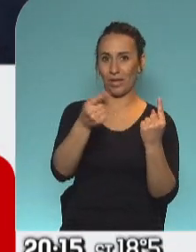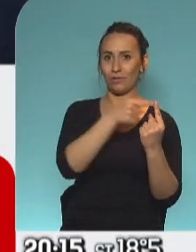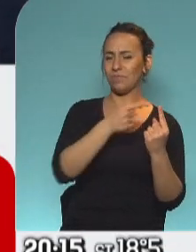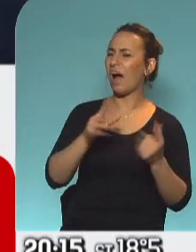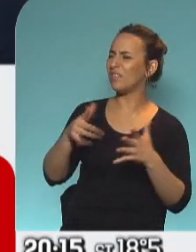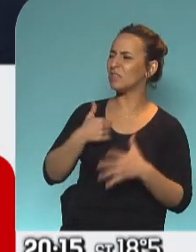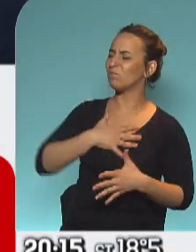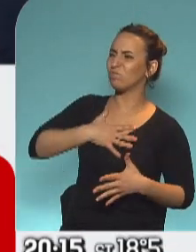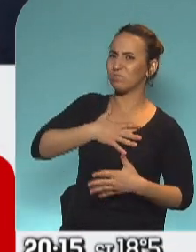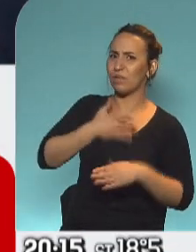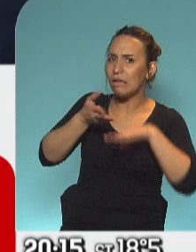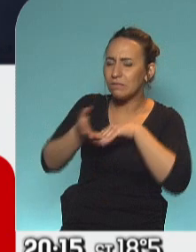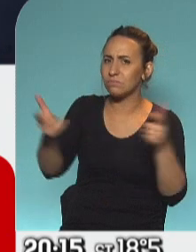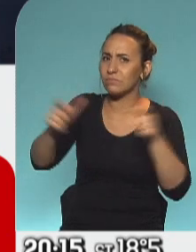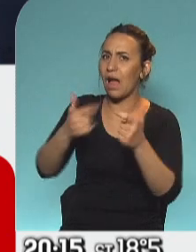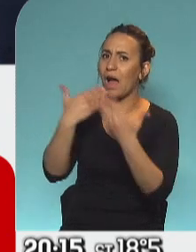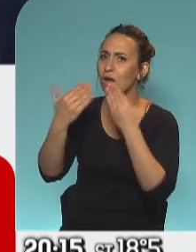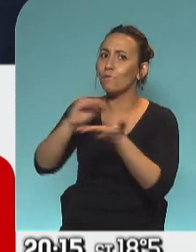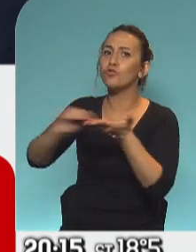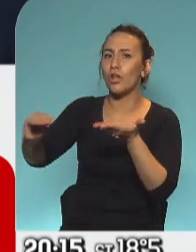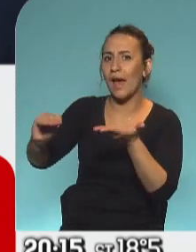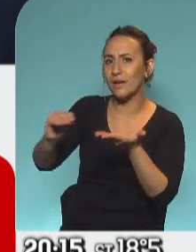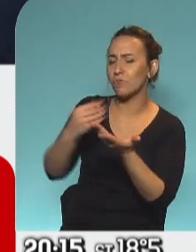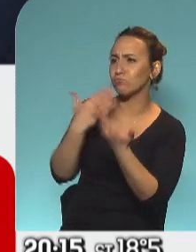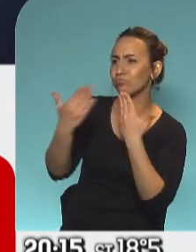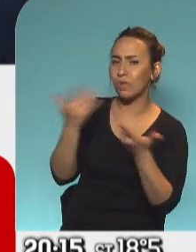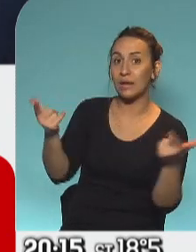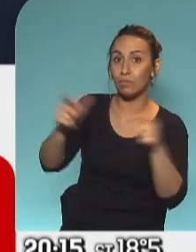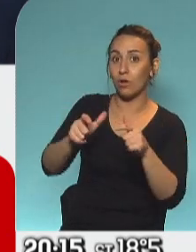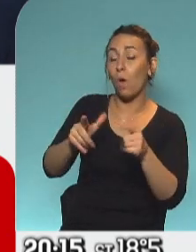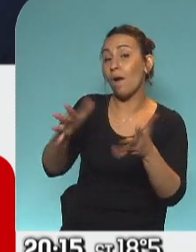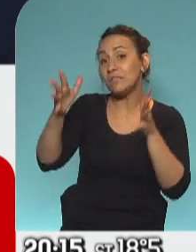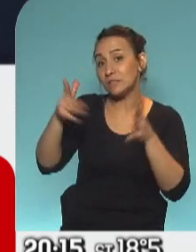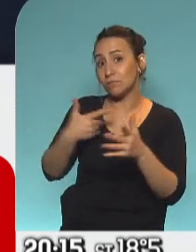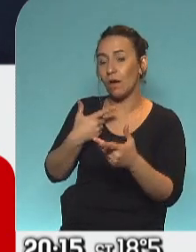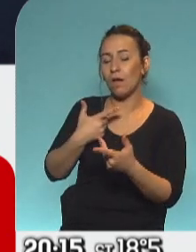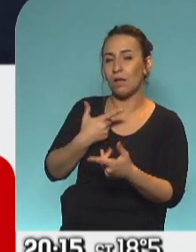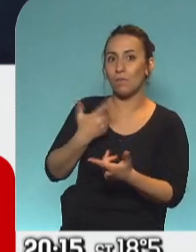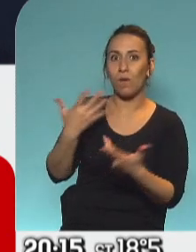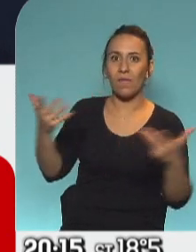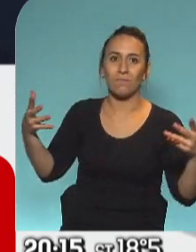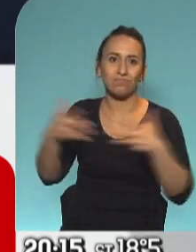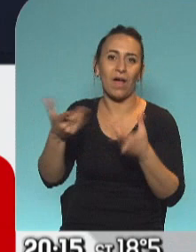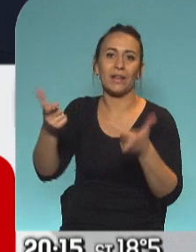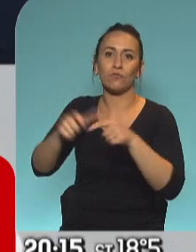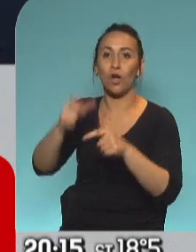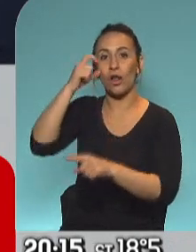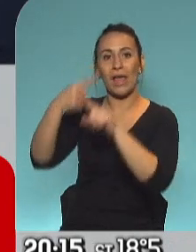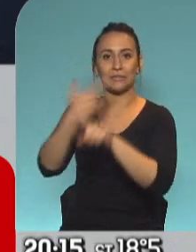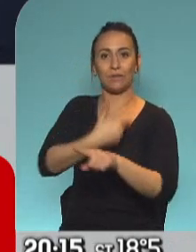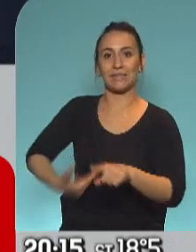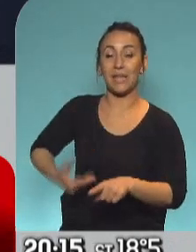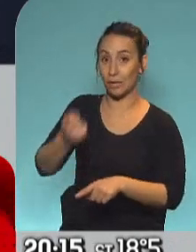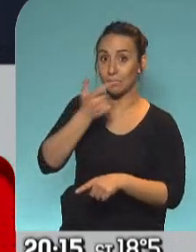íbamos a hablar con los funcionarios o inclusive cuando tuvieron la oportunidad de hablar con el presidente Macri, expresidente Macri,